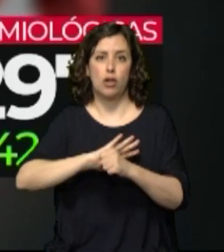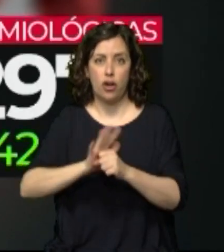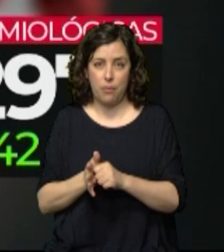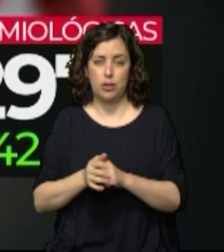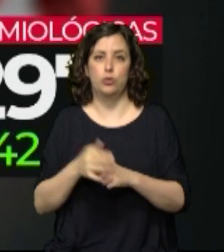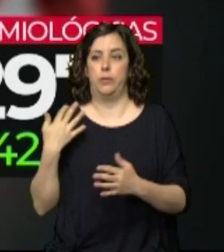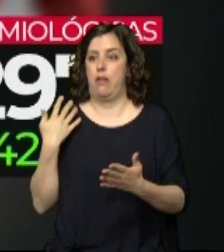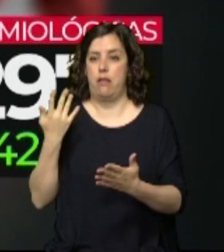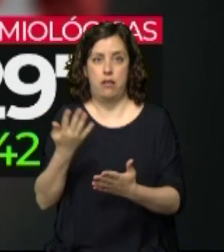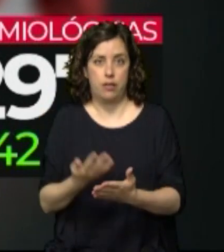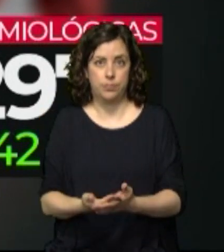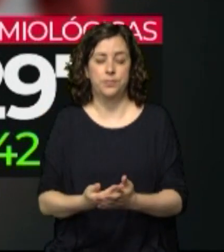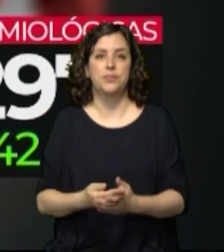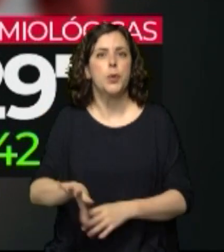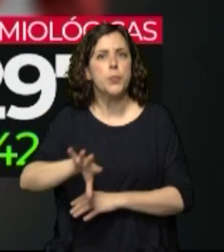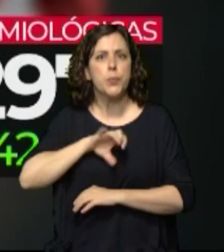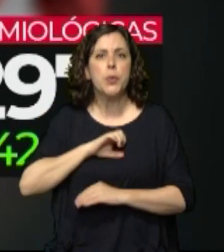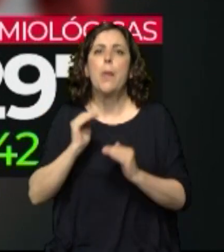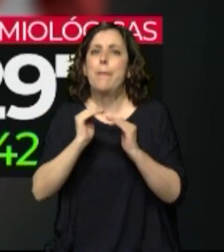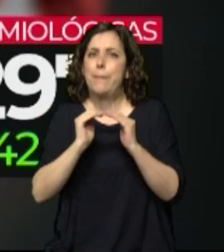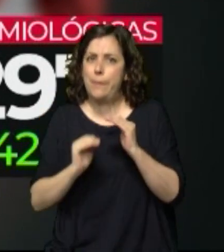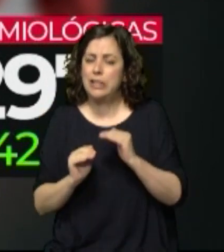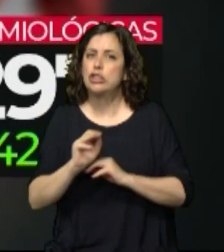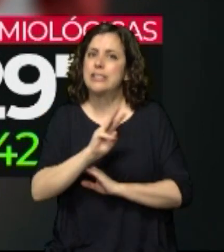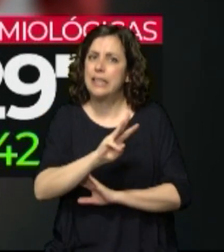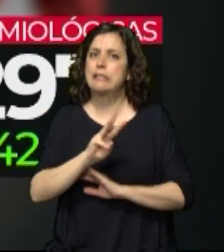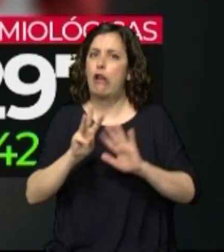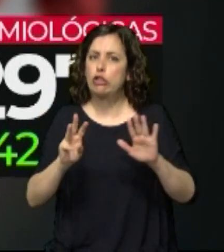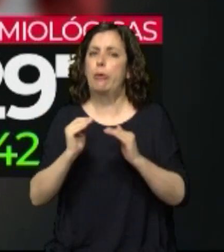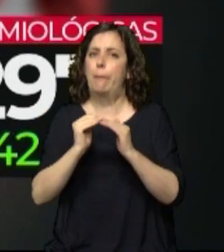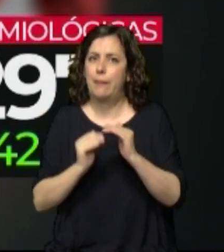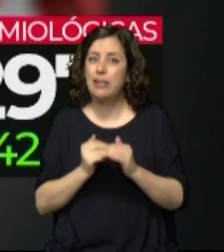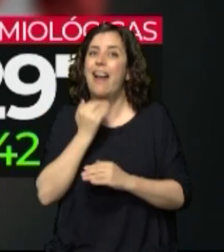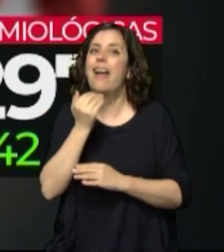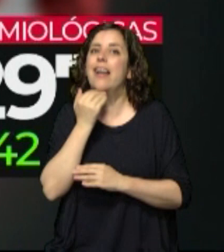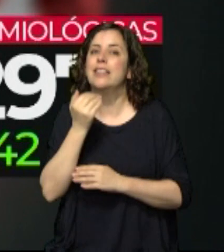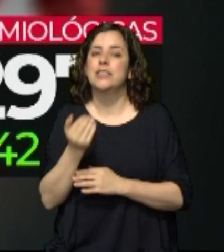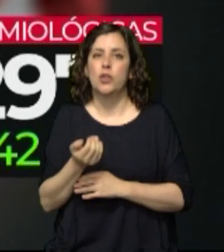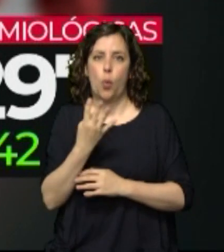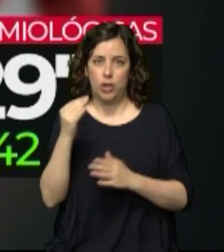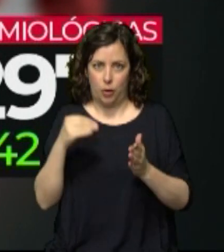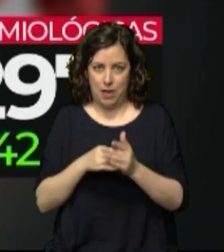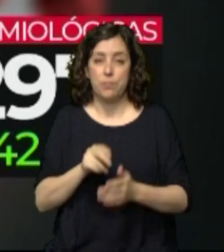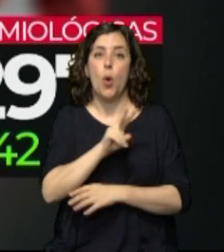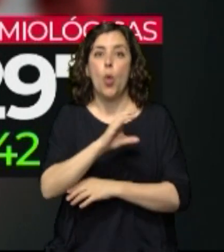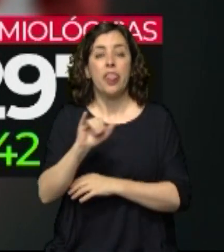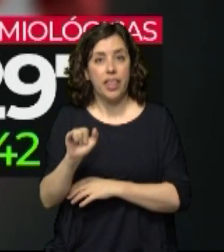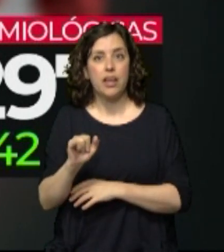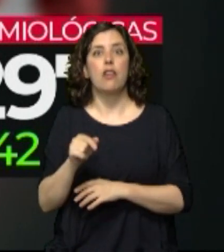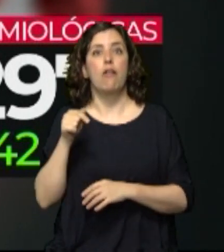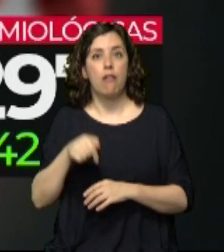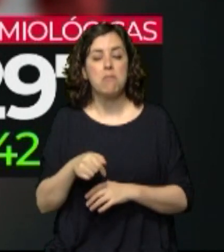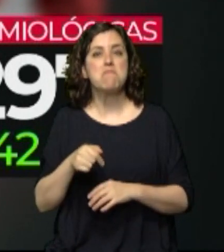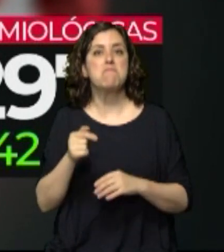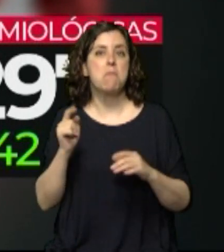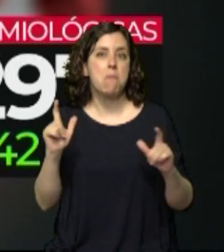crisis. Los casos activos bajan ligeramente, 38 menos, rozando los 4.000. En las UCI, un día más, sigue bajando la